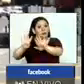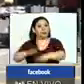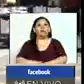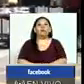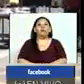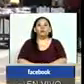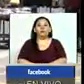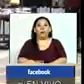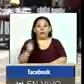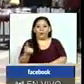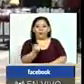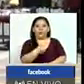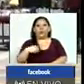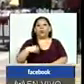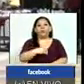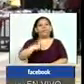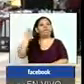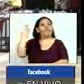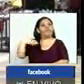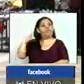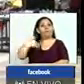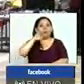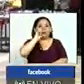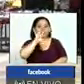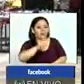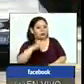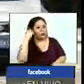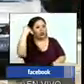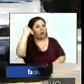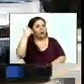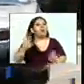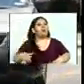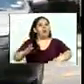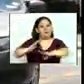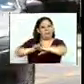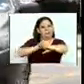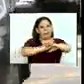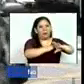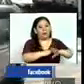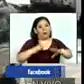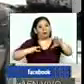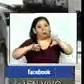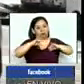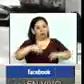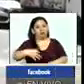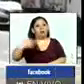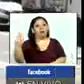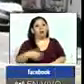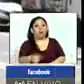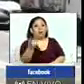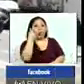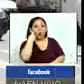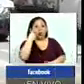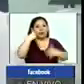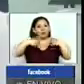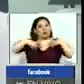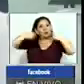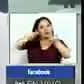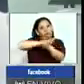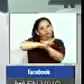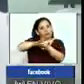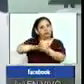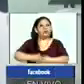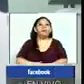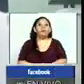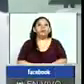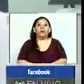3.299. Para los expertos en salud, la clave para evitar que el virus siga propagándose es mantener las medidas de bioseguridad. Si